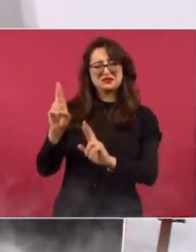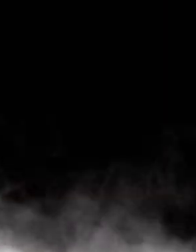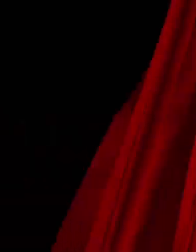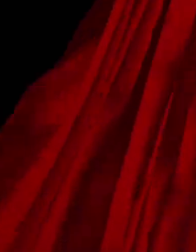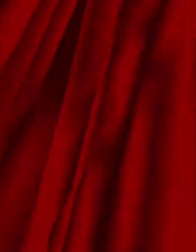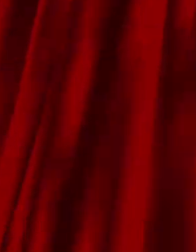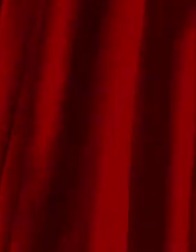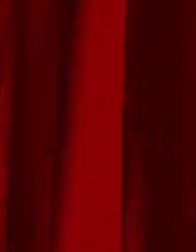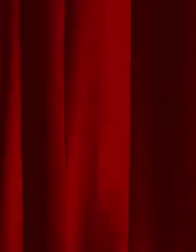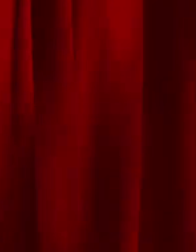desacreditados.